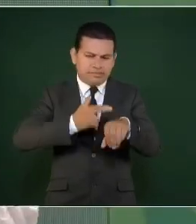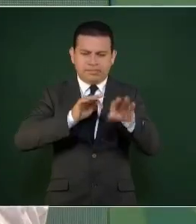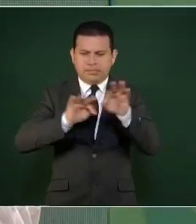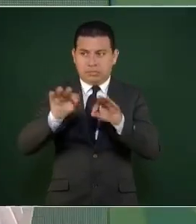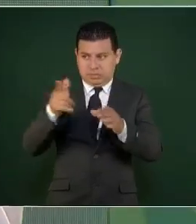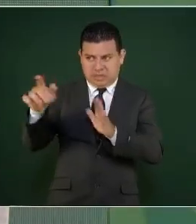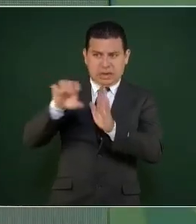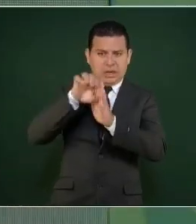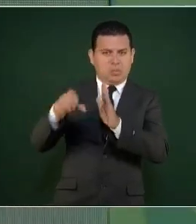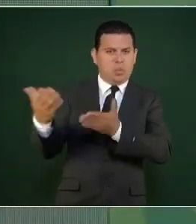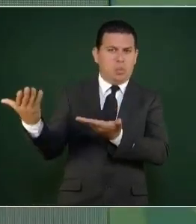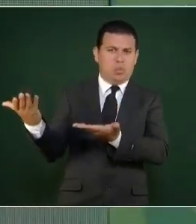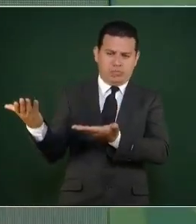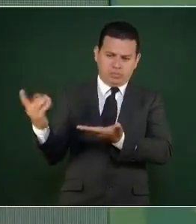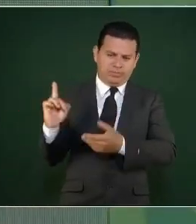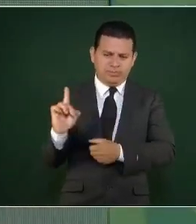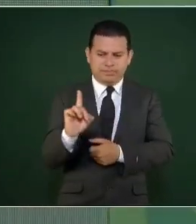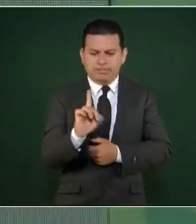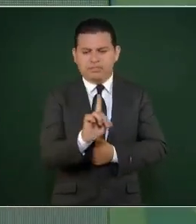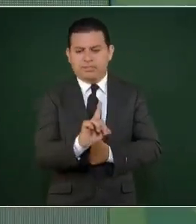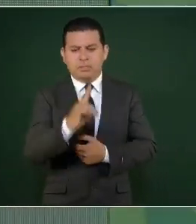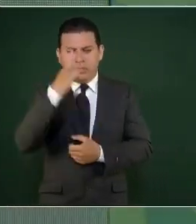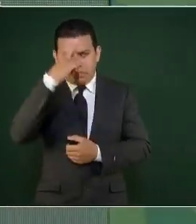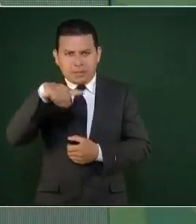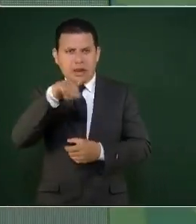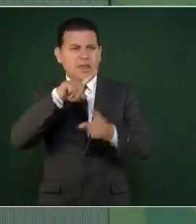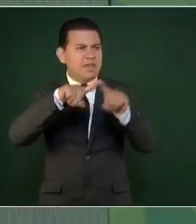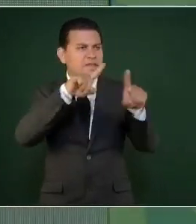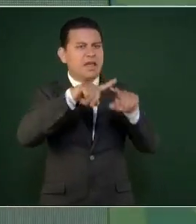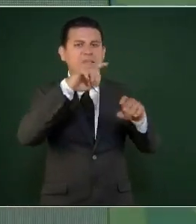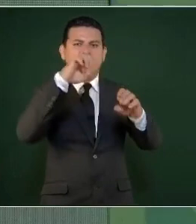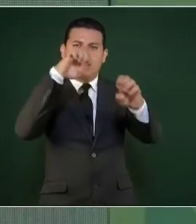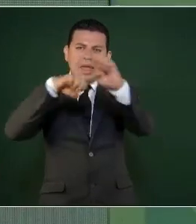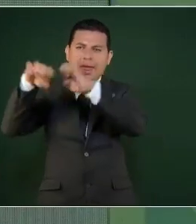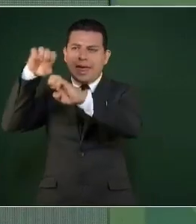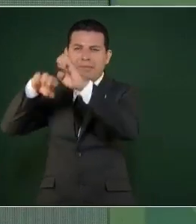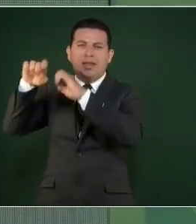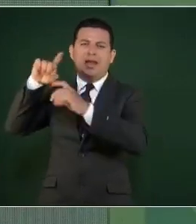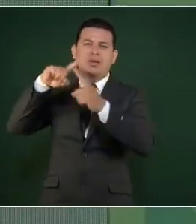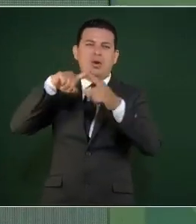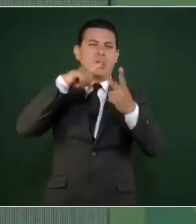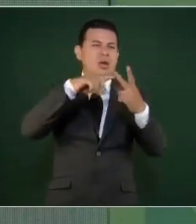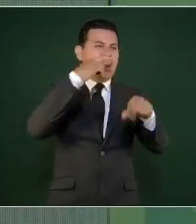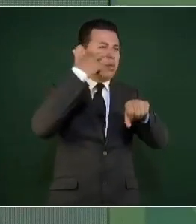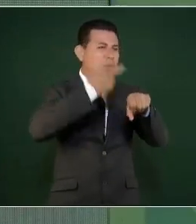Es un ejemplo para embajadores, cónsules,